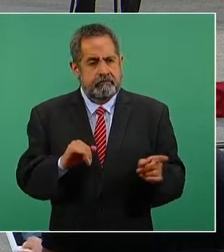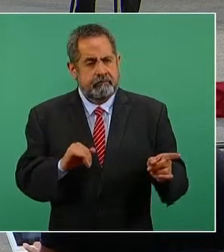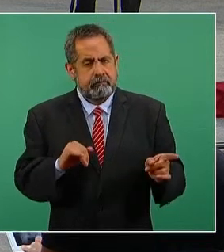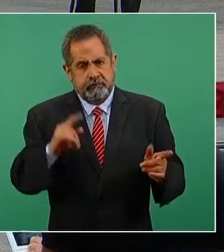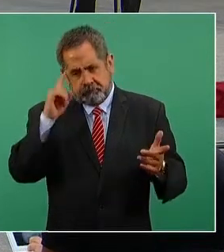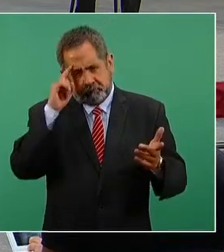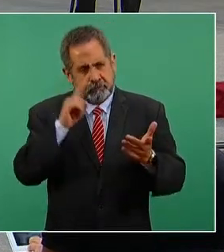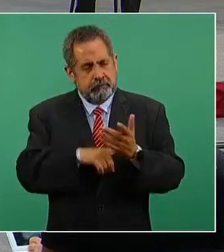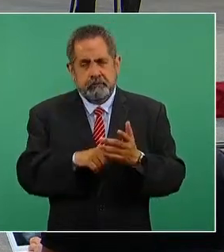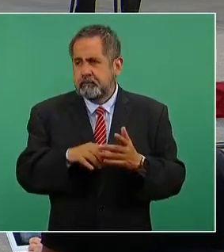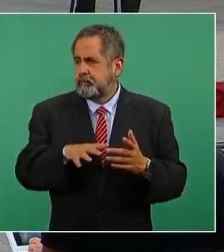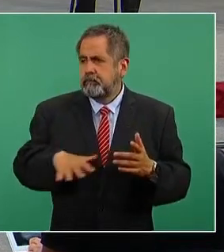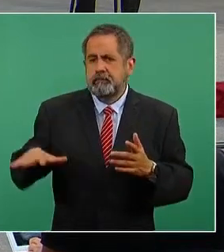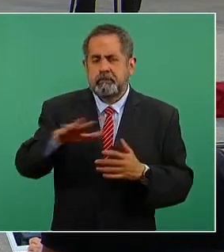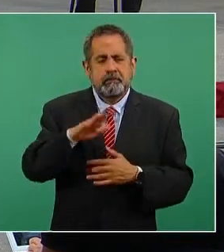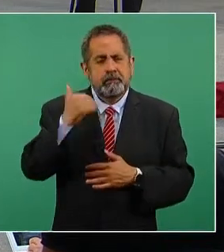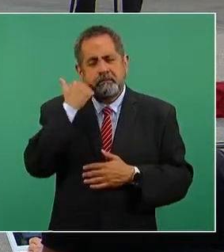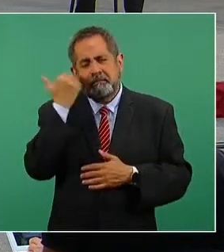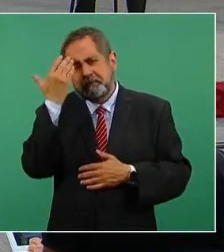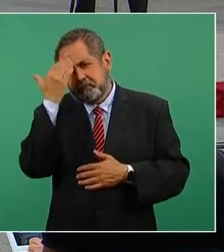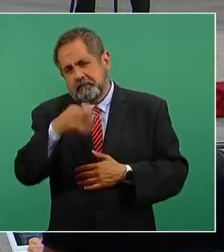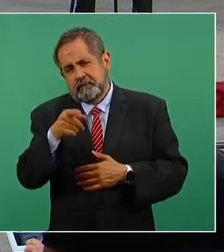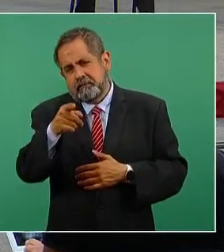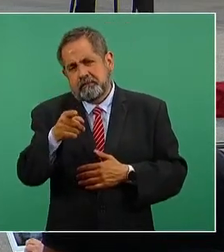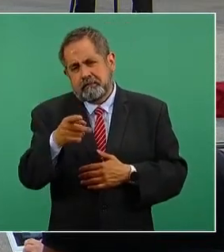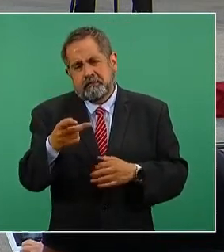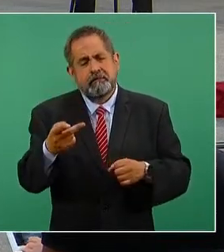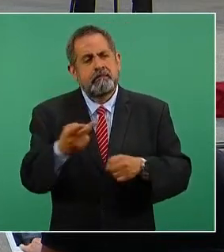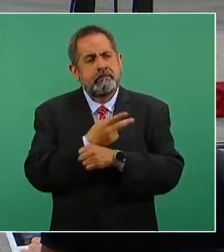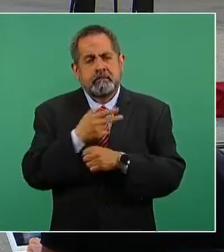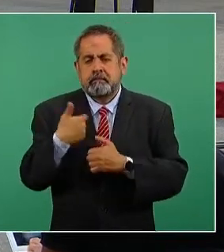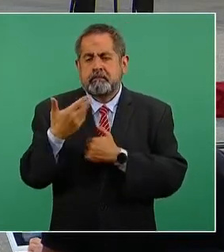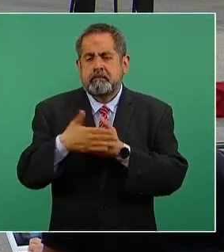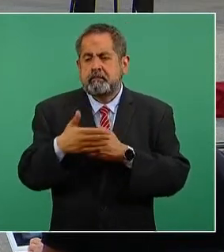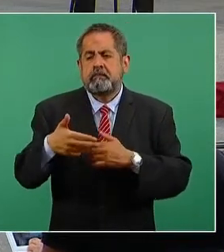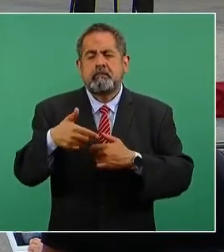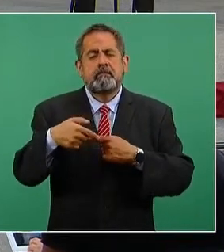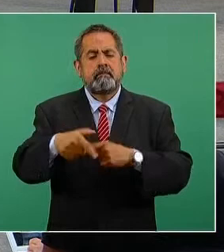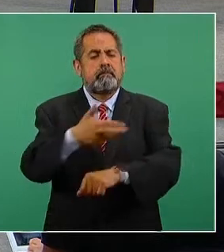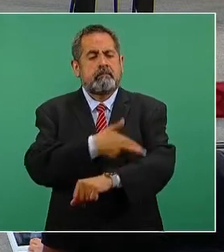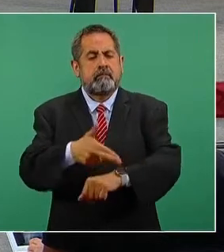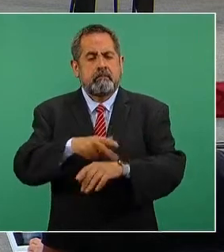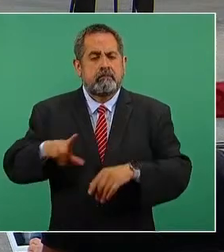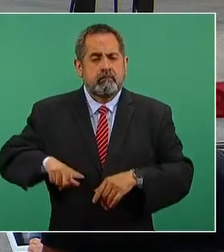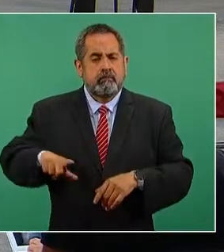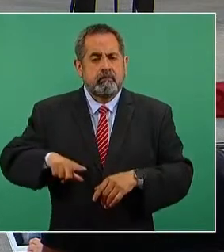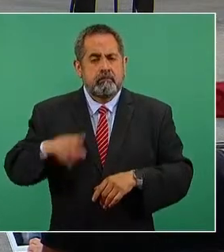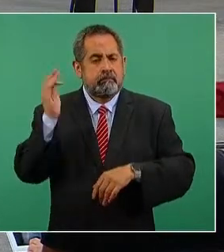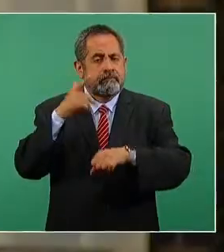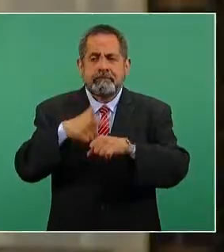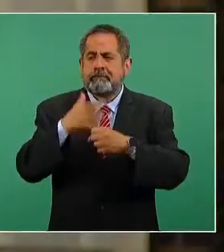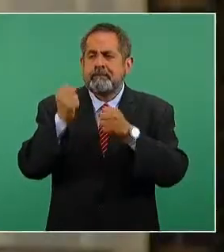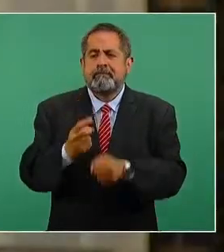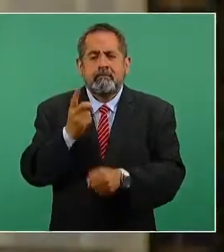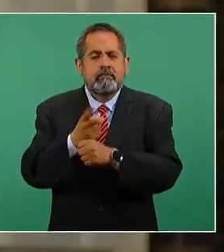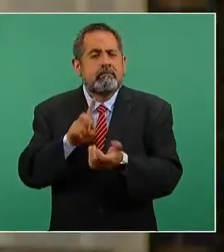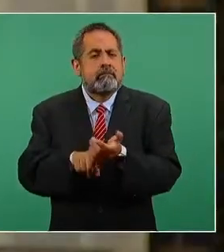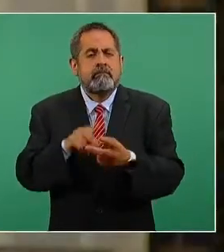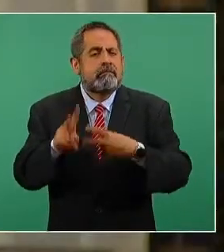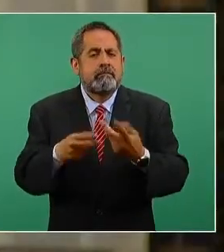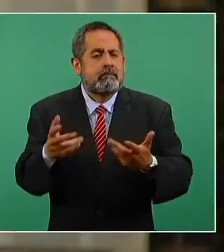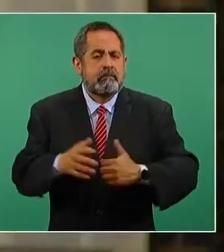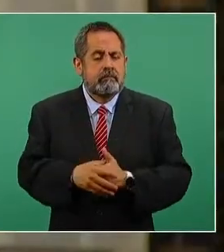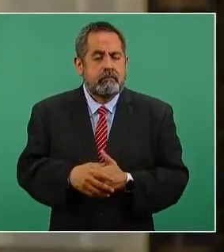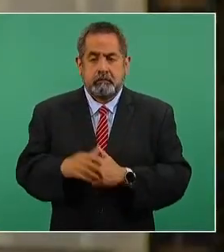más de una y un mexicano quisiera saber las acciones que va a llevar el gobierno federal en materia de seguridad, Y por su parte,